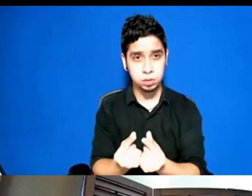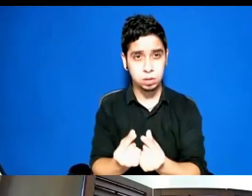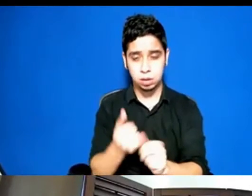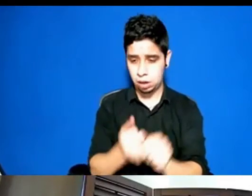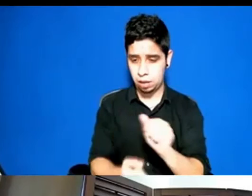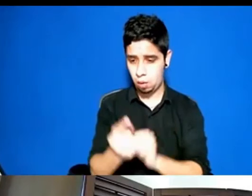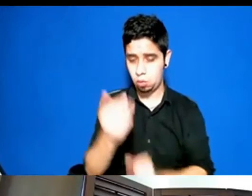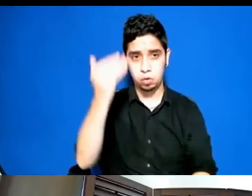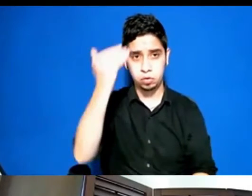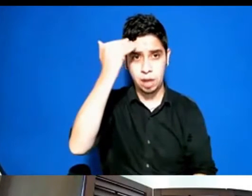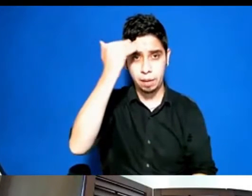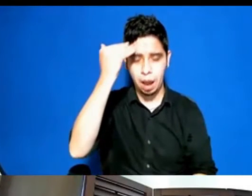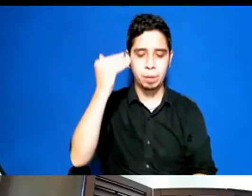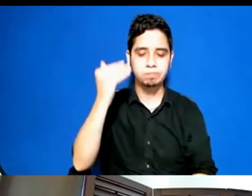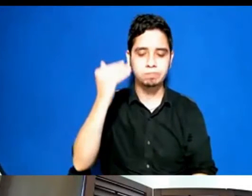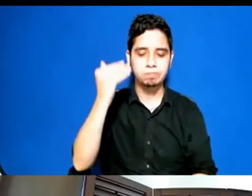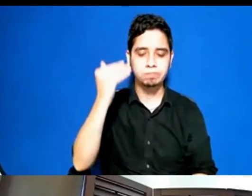conoce.